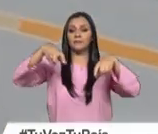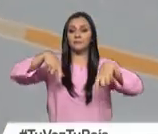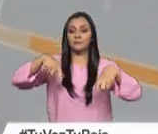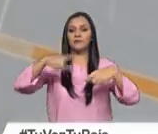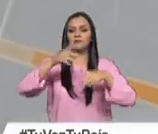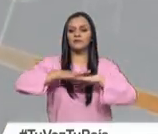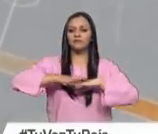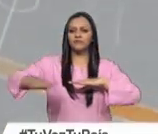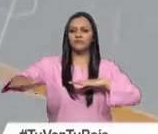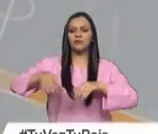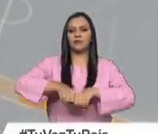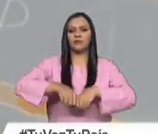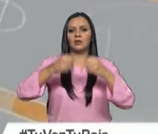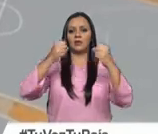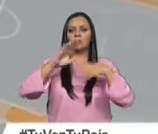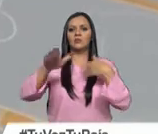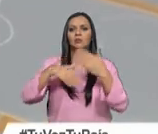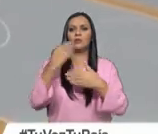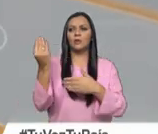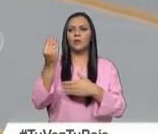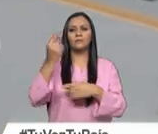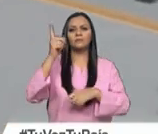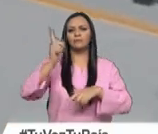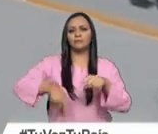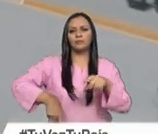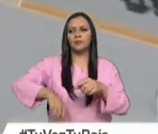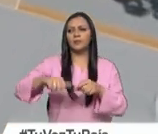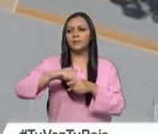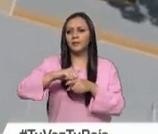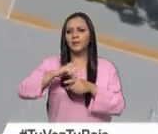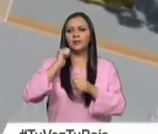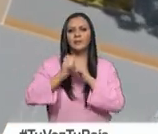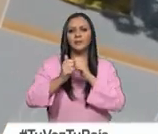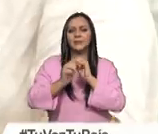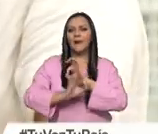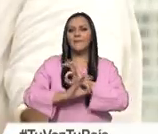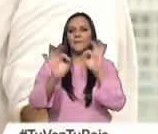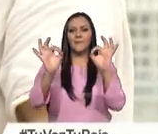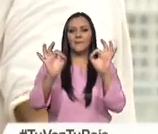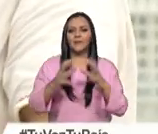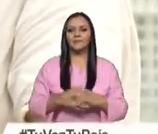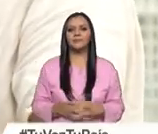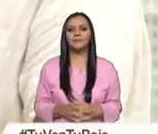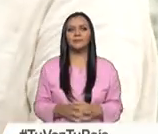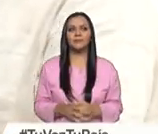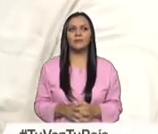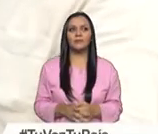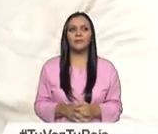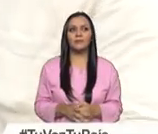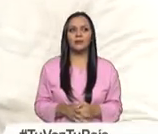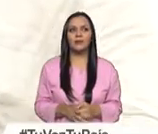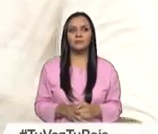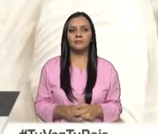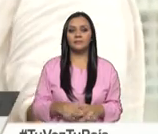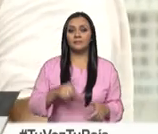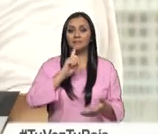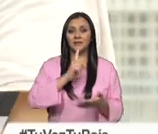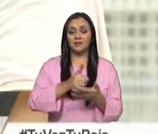piso dañado en donde los jóvenes no podían practicar deportes. Esta pista, como digo, era una